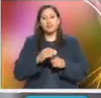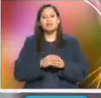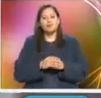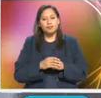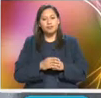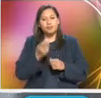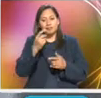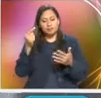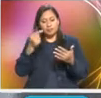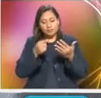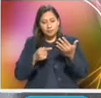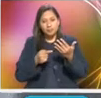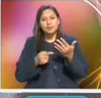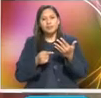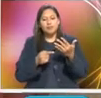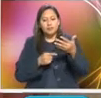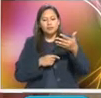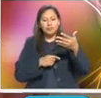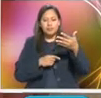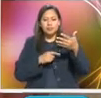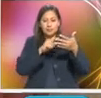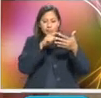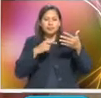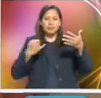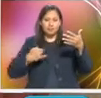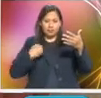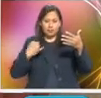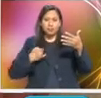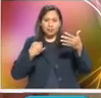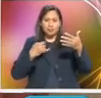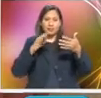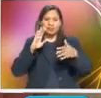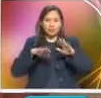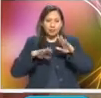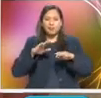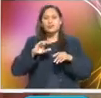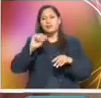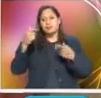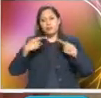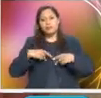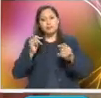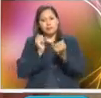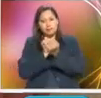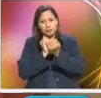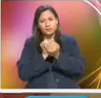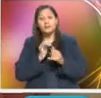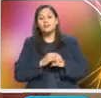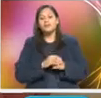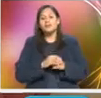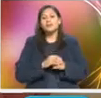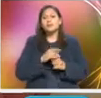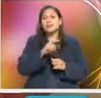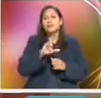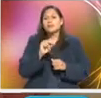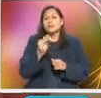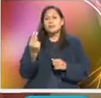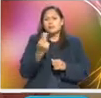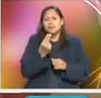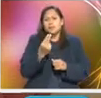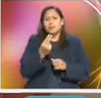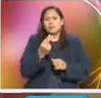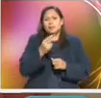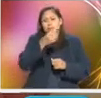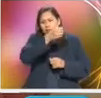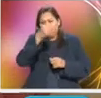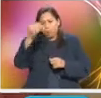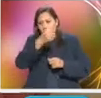Estos son los 5 estados por donde normalmente pasa un adolescente y normalmente cualquier persona. Y no tiene que ser necesariamente en ese